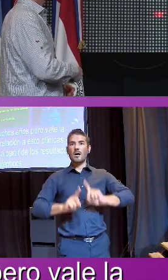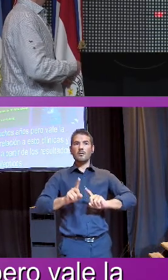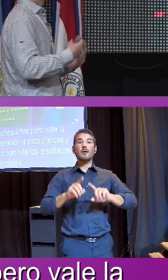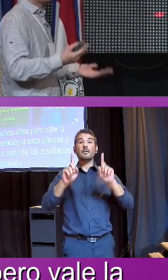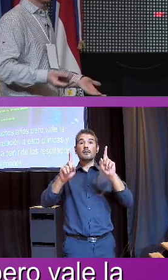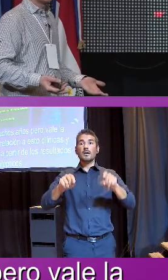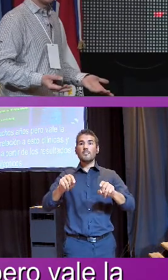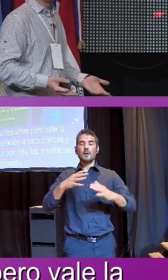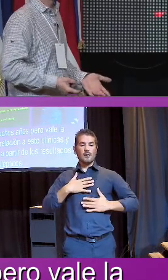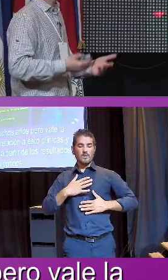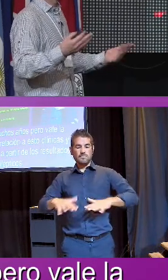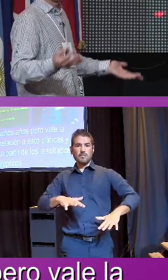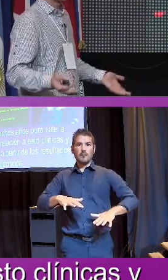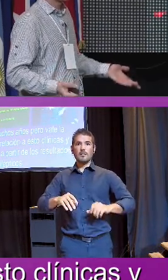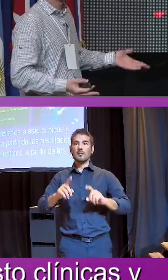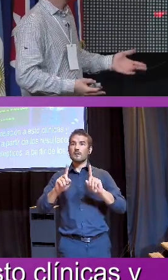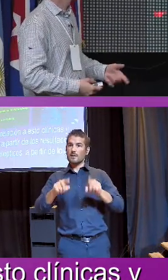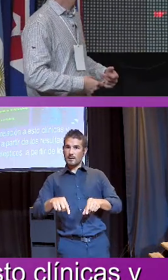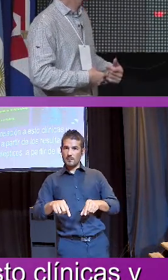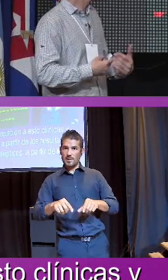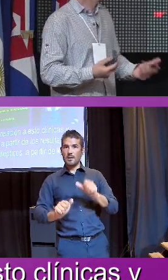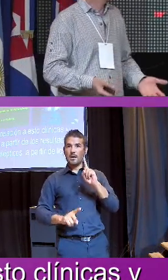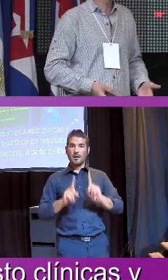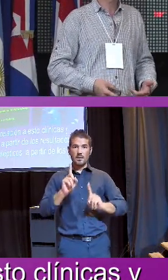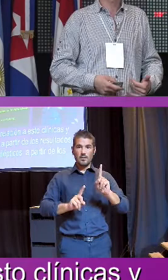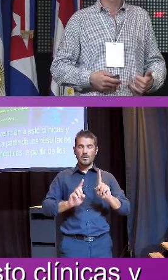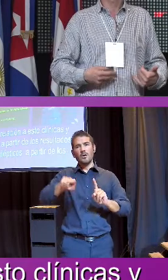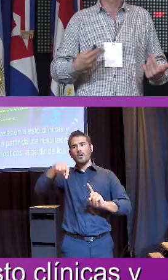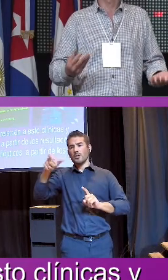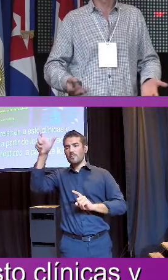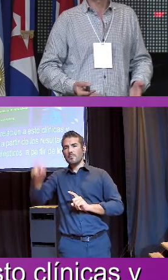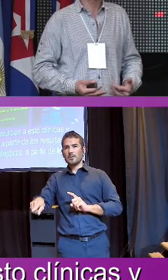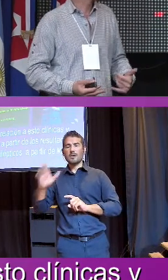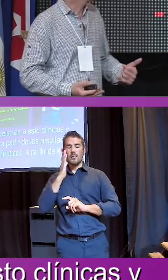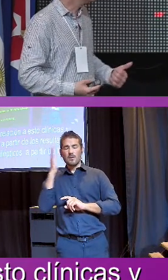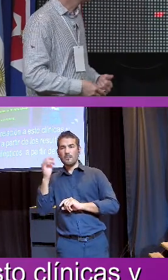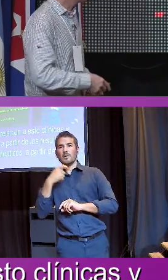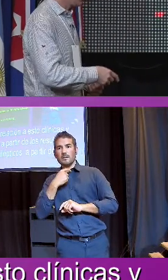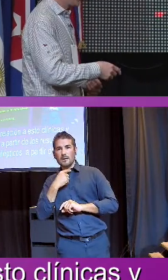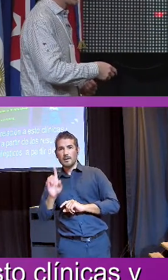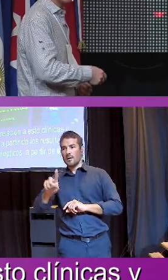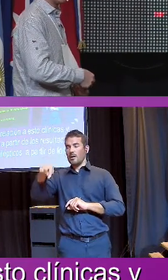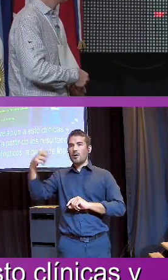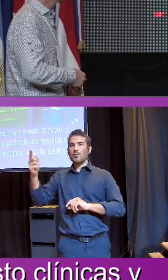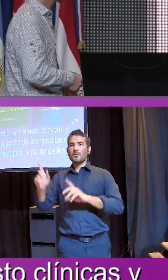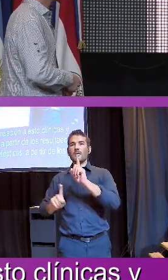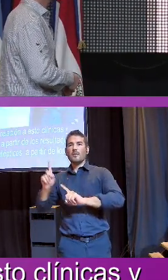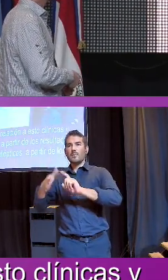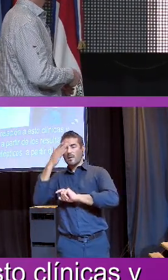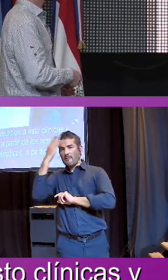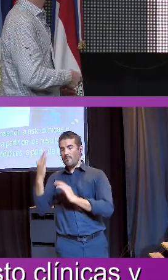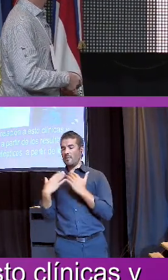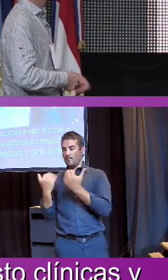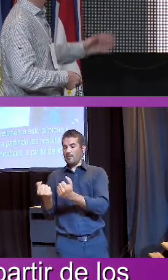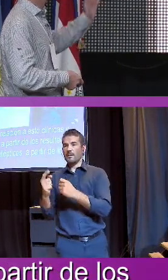a partir de los efectos descritos por las personas que lo consumen de efecto ansiolítico, de efecto modulador del sistema inmune, de efectos cognitivos sobre la